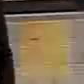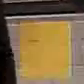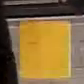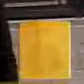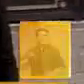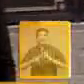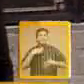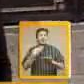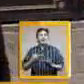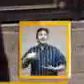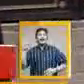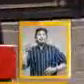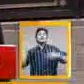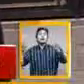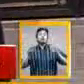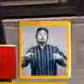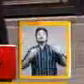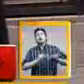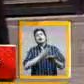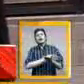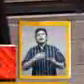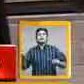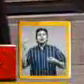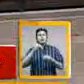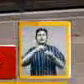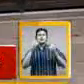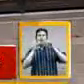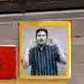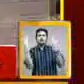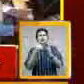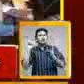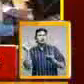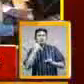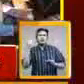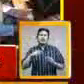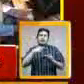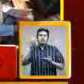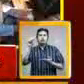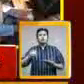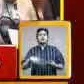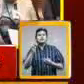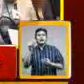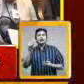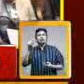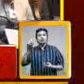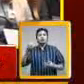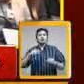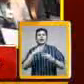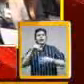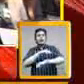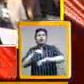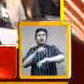Hola amigos, ¿qué tal? Les cuento que este domingo se llevaron a cabo masivas asambleas macrodistritales en el sur y San Antonio. Las próximas horas será la asamblea